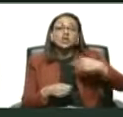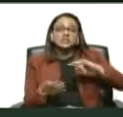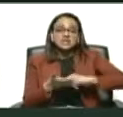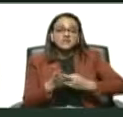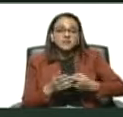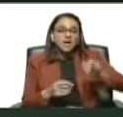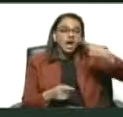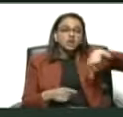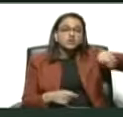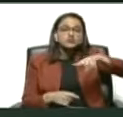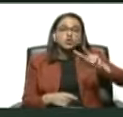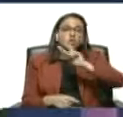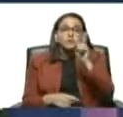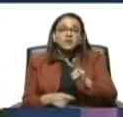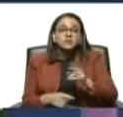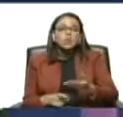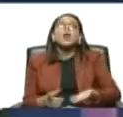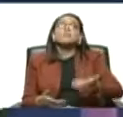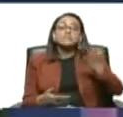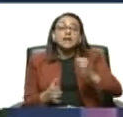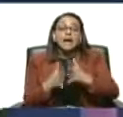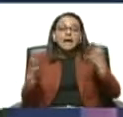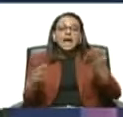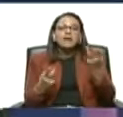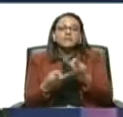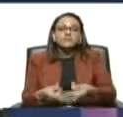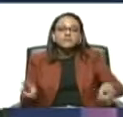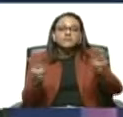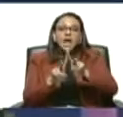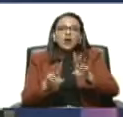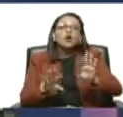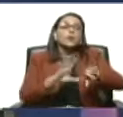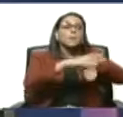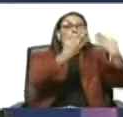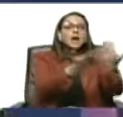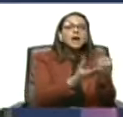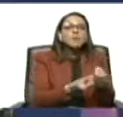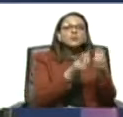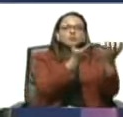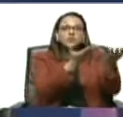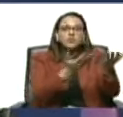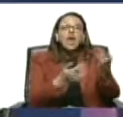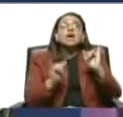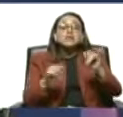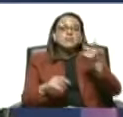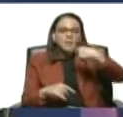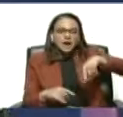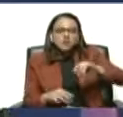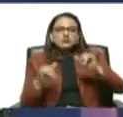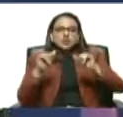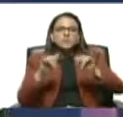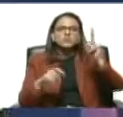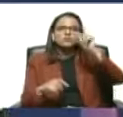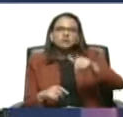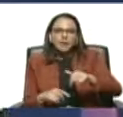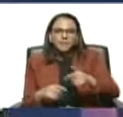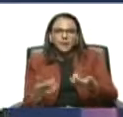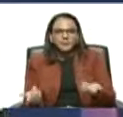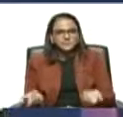la importancia que tiene Venezuela para el mundo y para nuestra región. Y allí